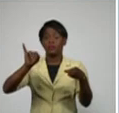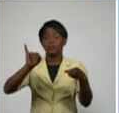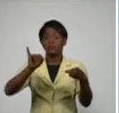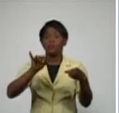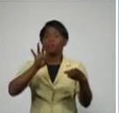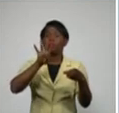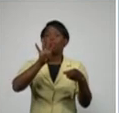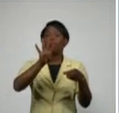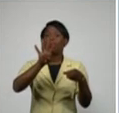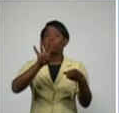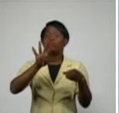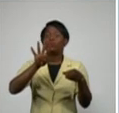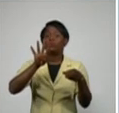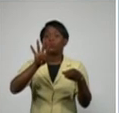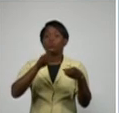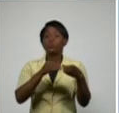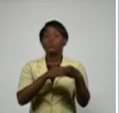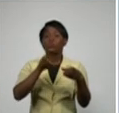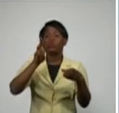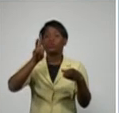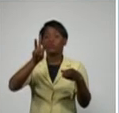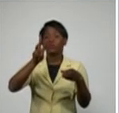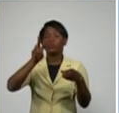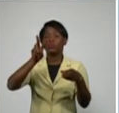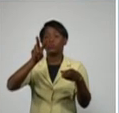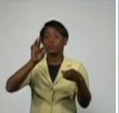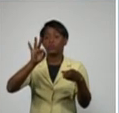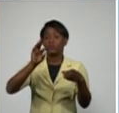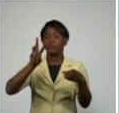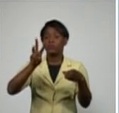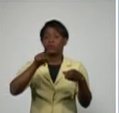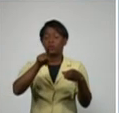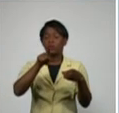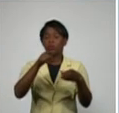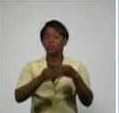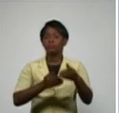4.283 con una evolución clínica estable.